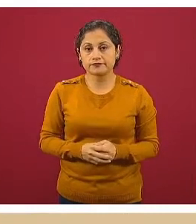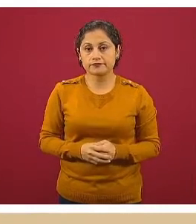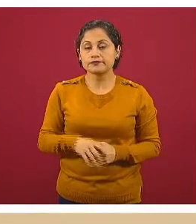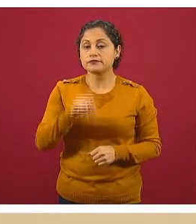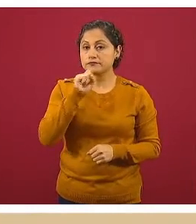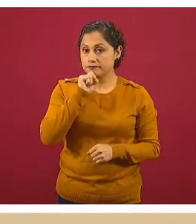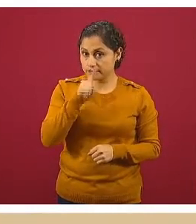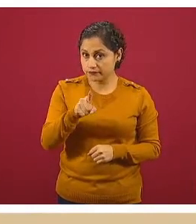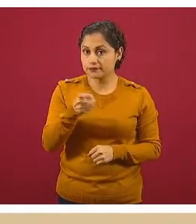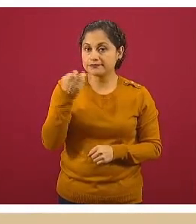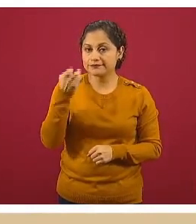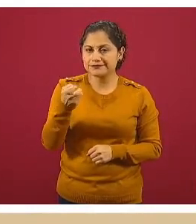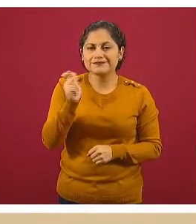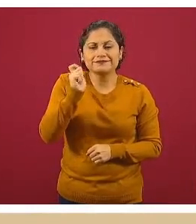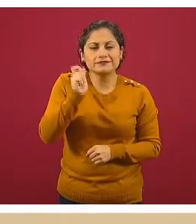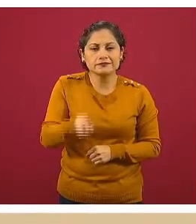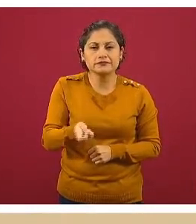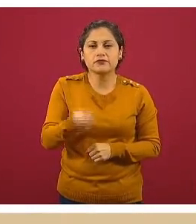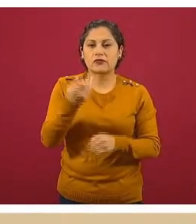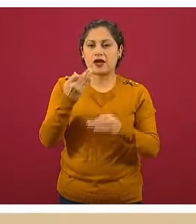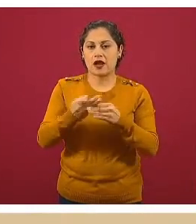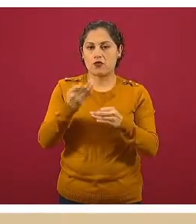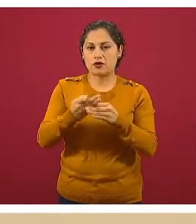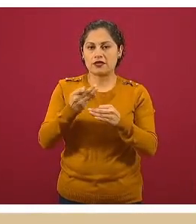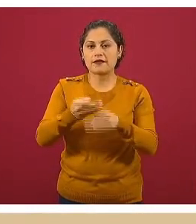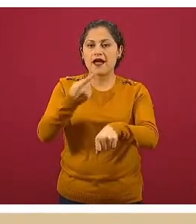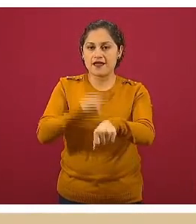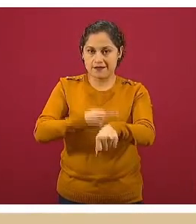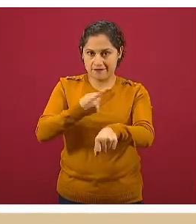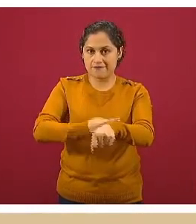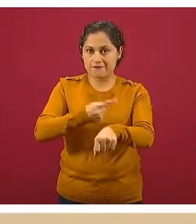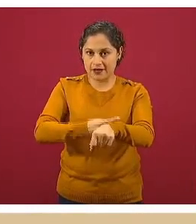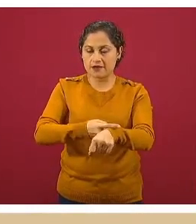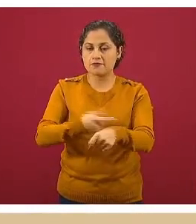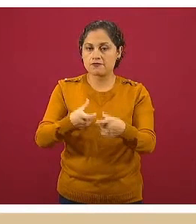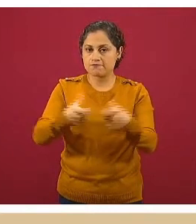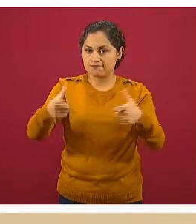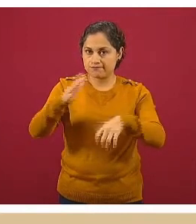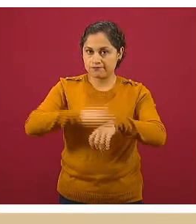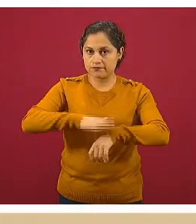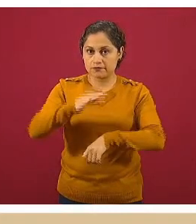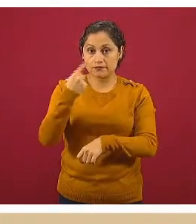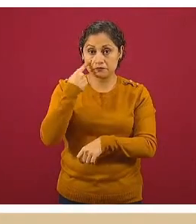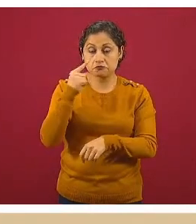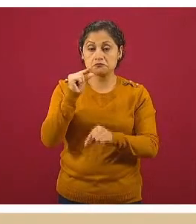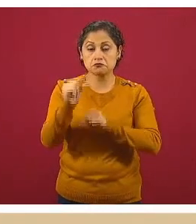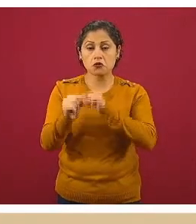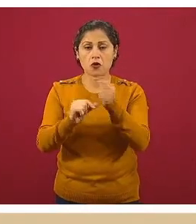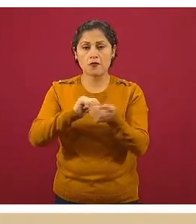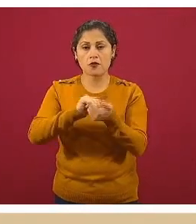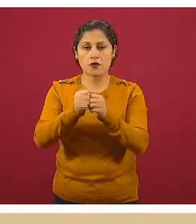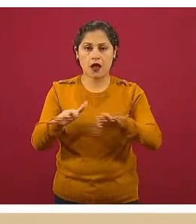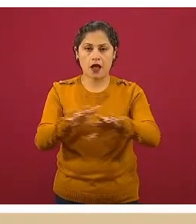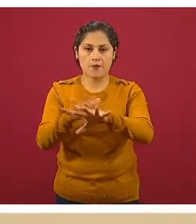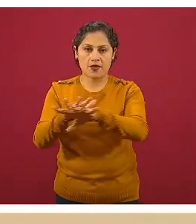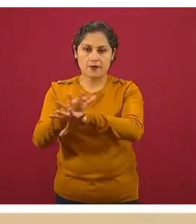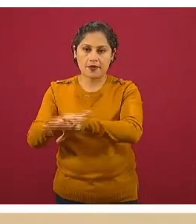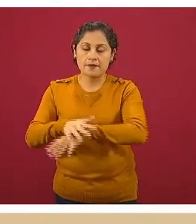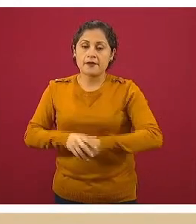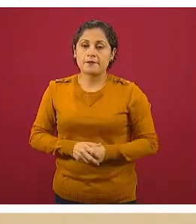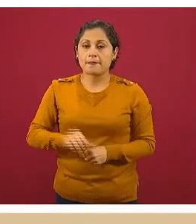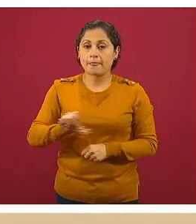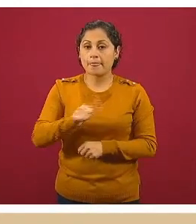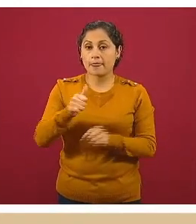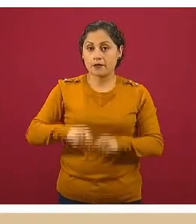el motor de la epidemia en México en este momento, y podremos estar viendo cómo estos colores van cambiando. En la siguiente diapositiva tenemos la